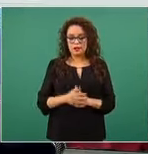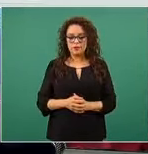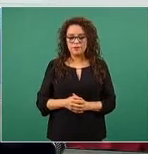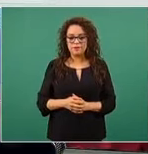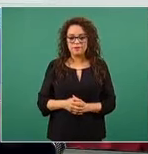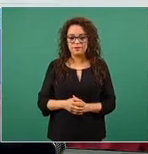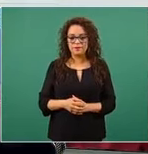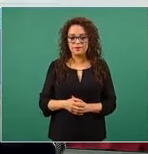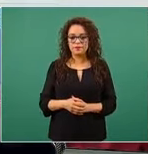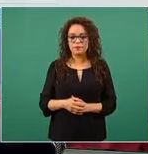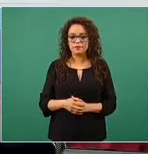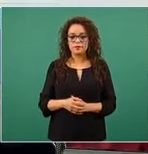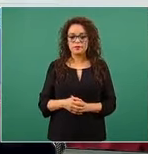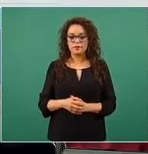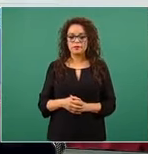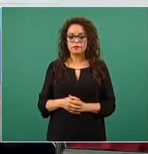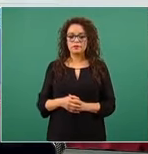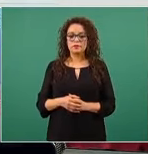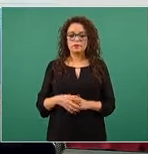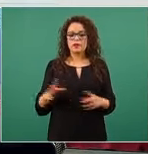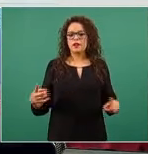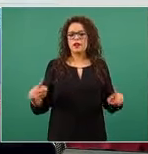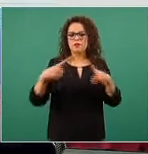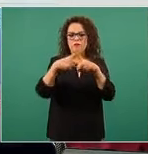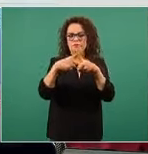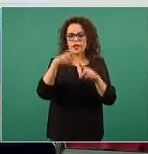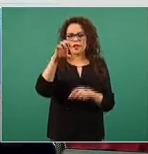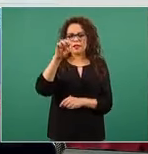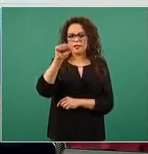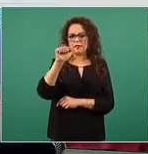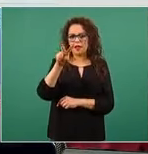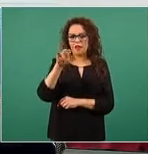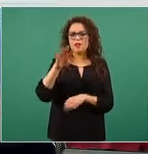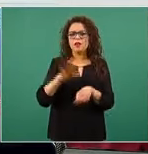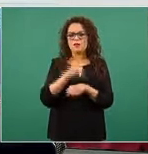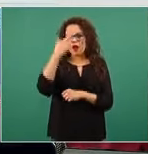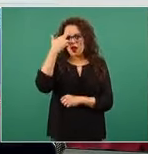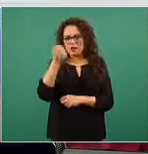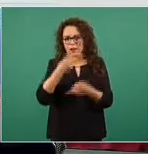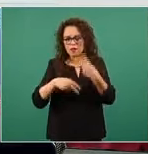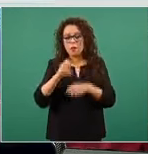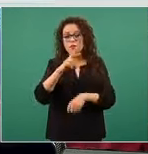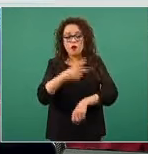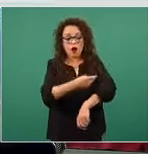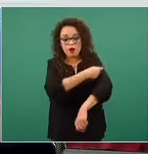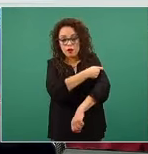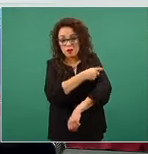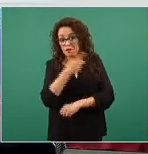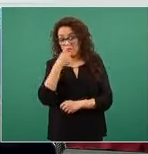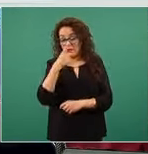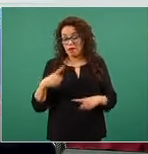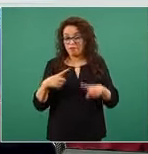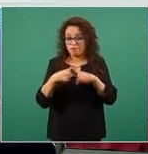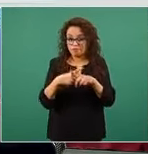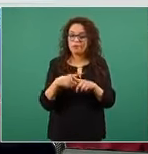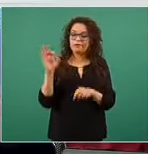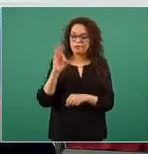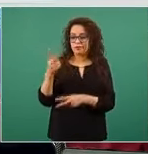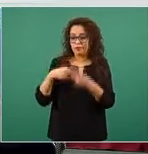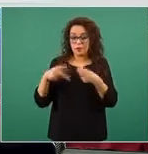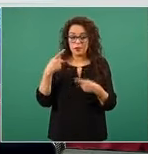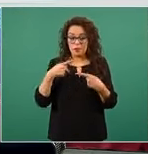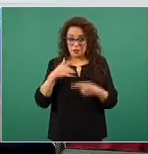Afortunadamente, los eventos supuestamente asociados a vacunación e inmunización, las famosas reacciones adversas que se pudieran presentar,